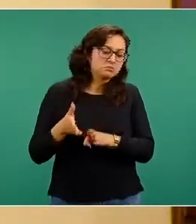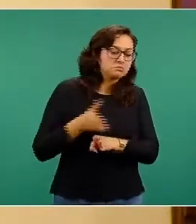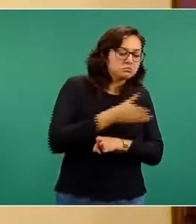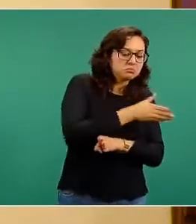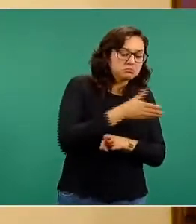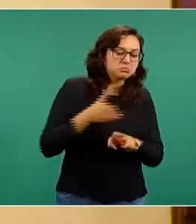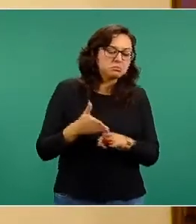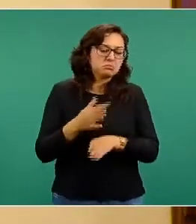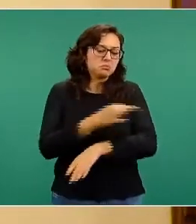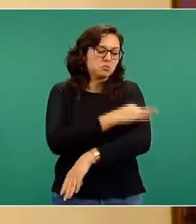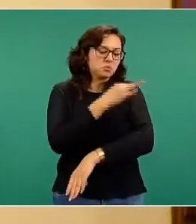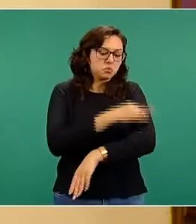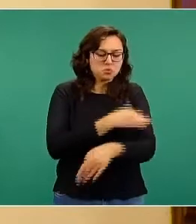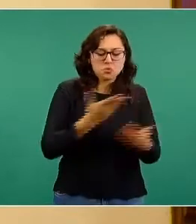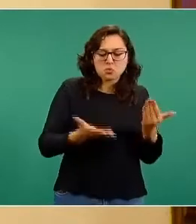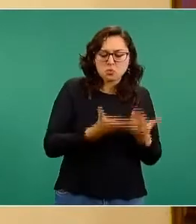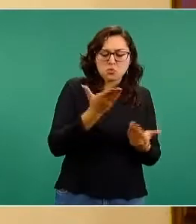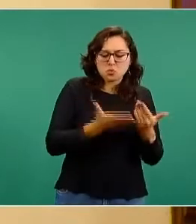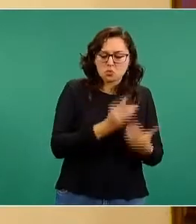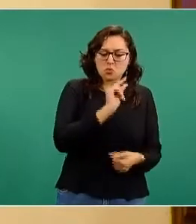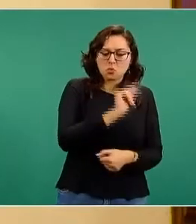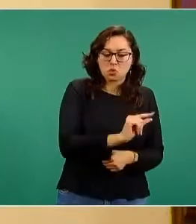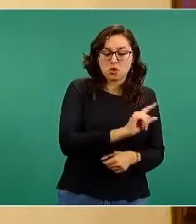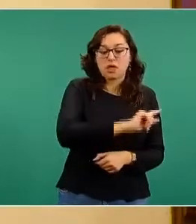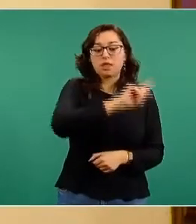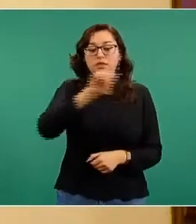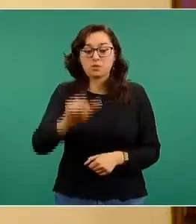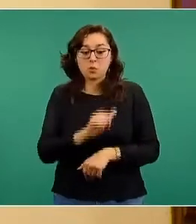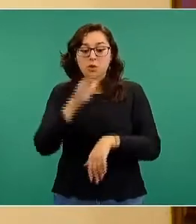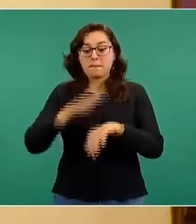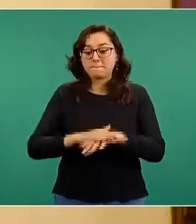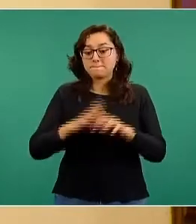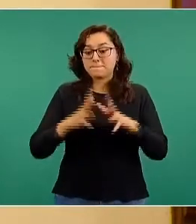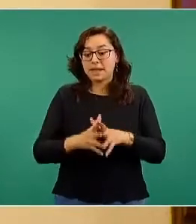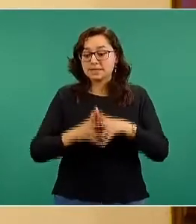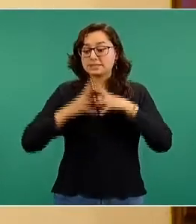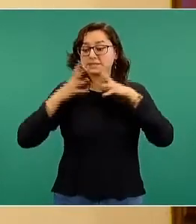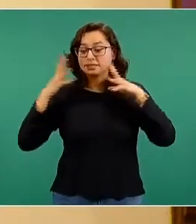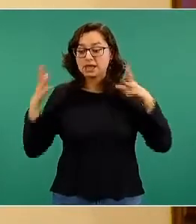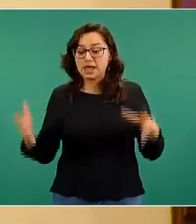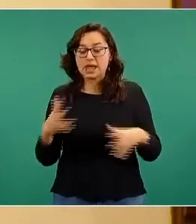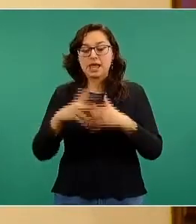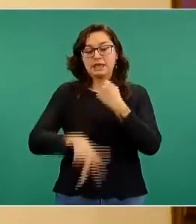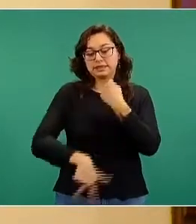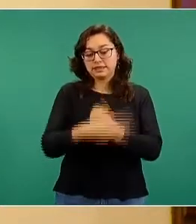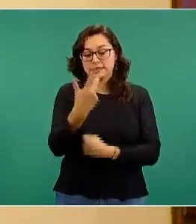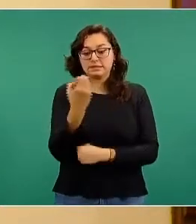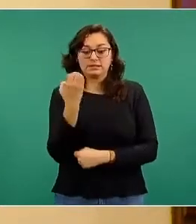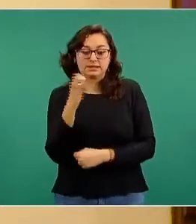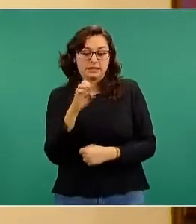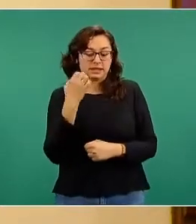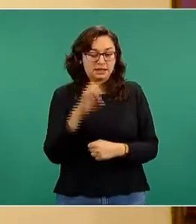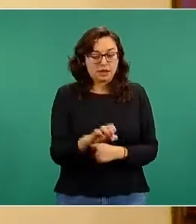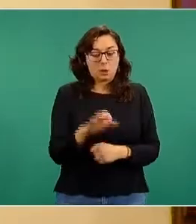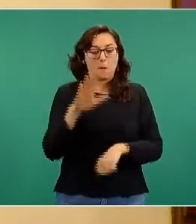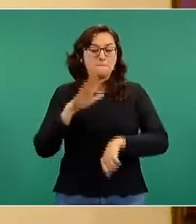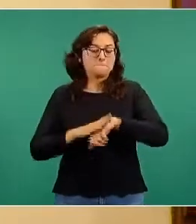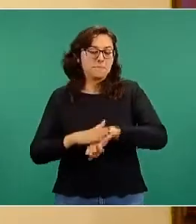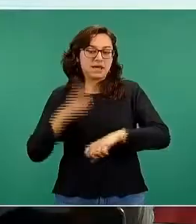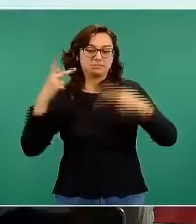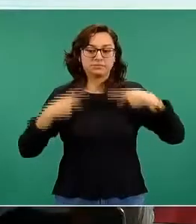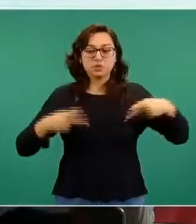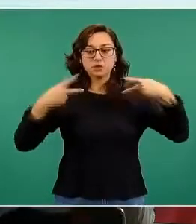vacunas y después tuvimos una fase de expansión que inició a partir del 13 de enero, cuando empezamos a